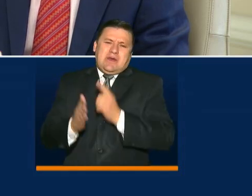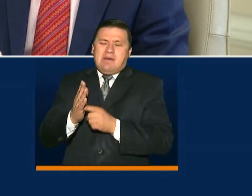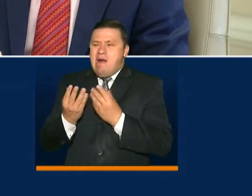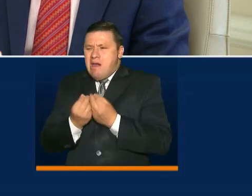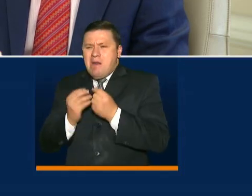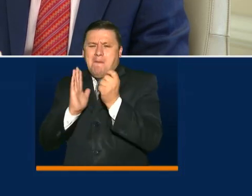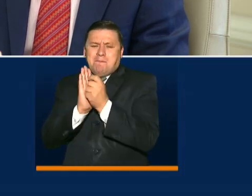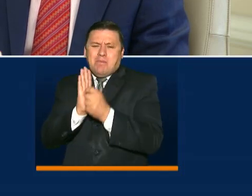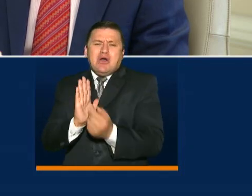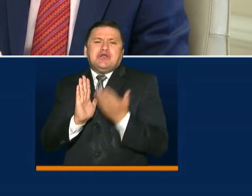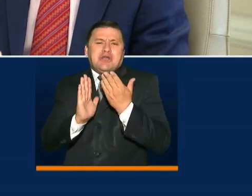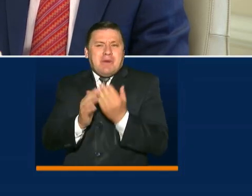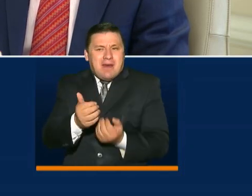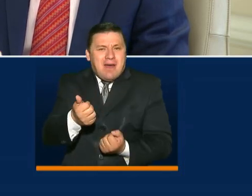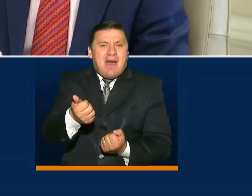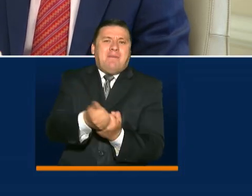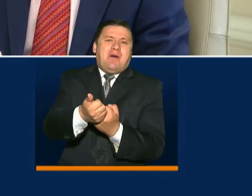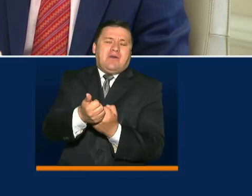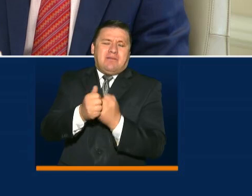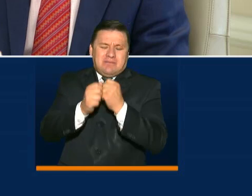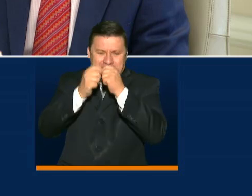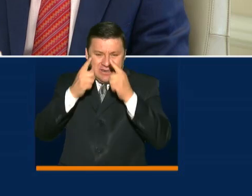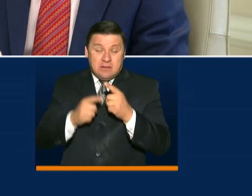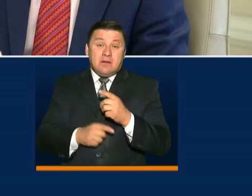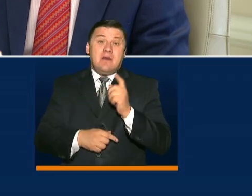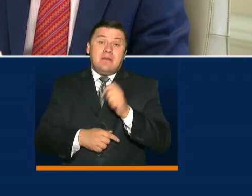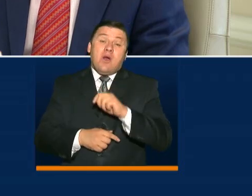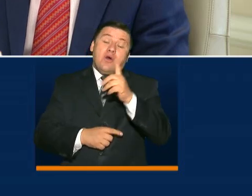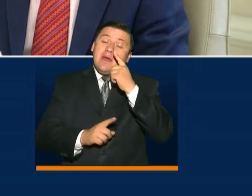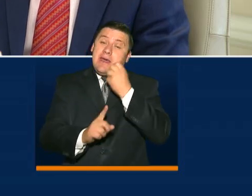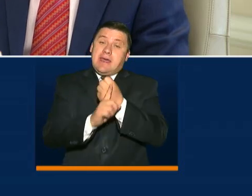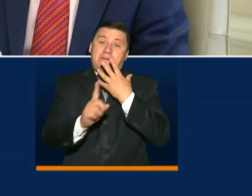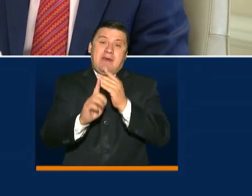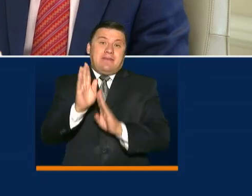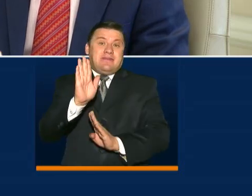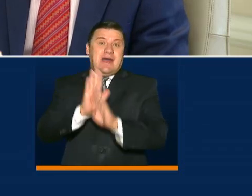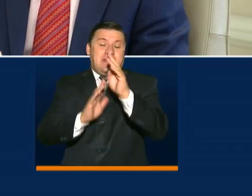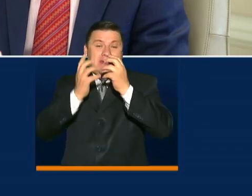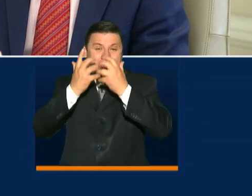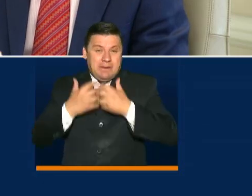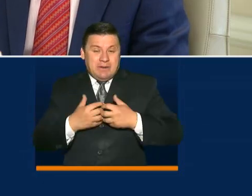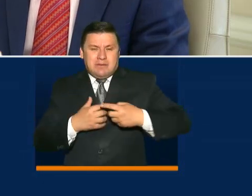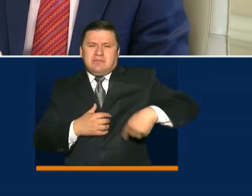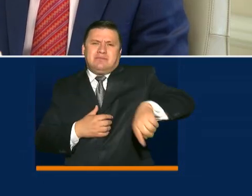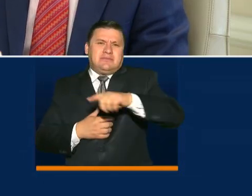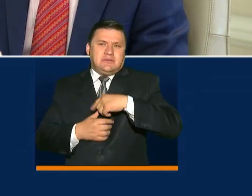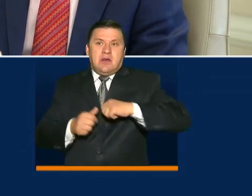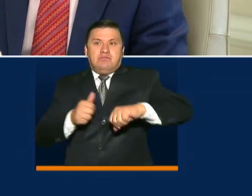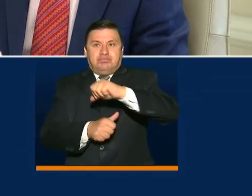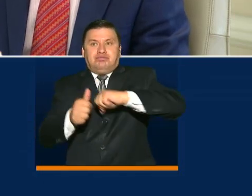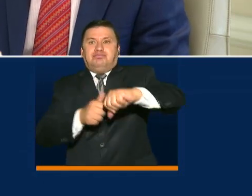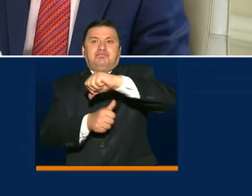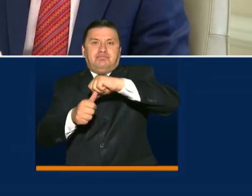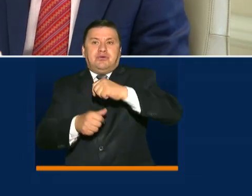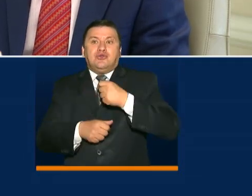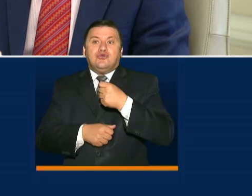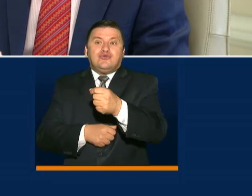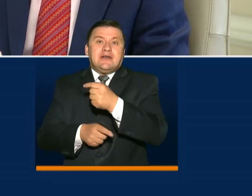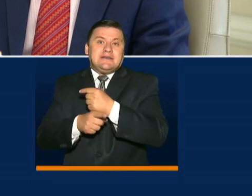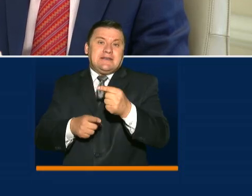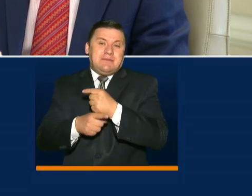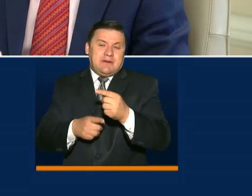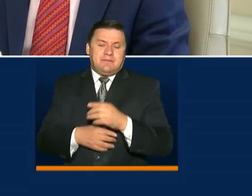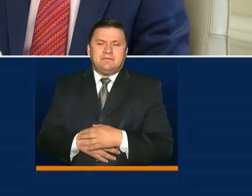algunas medidas que también hemos adoptado que tienen un impacto en el desarrollo empresarial para la reactivación en las próximas